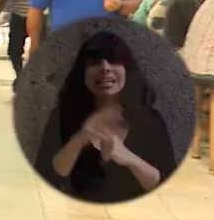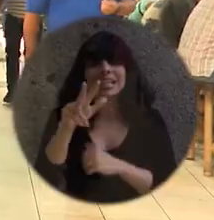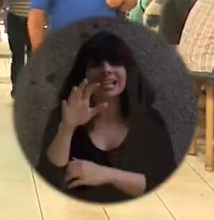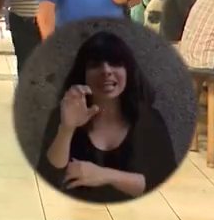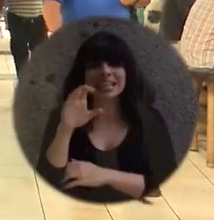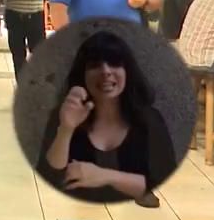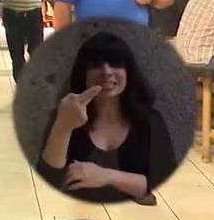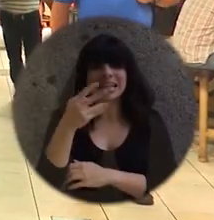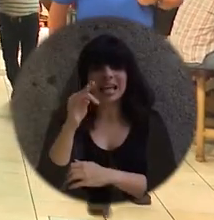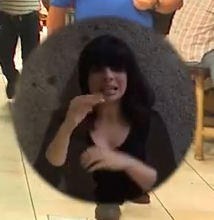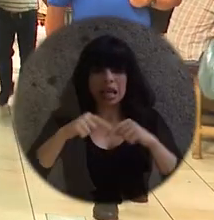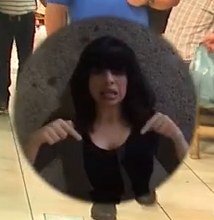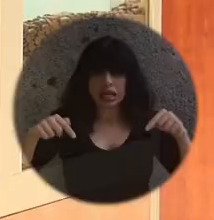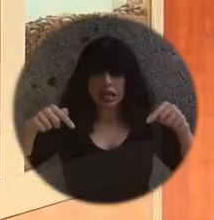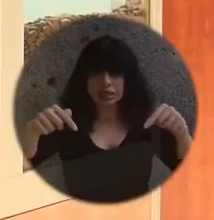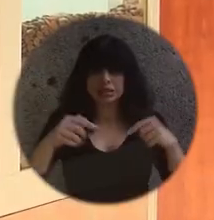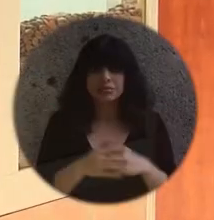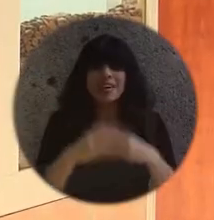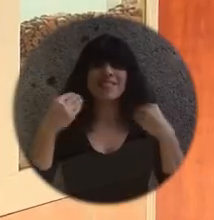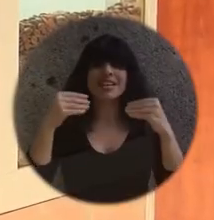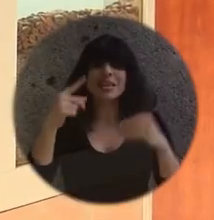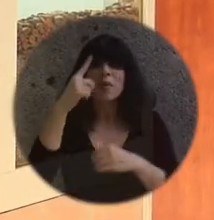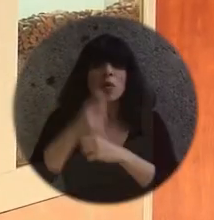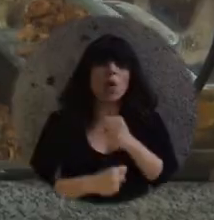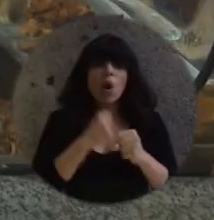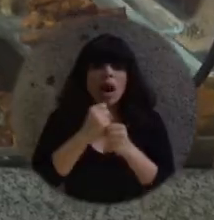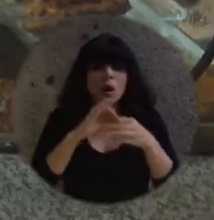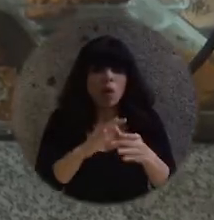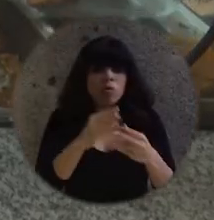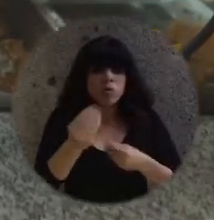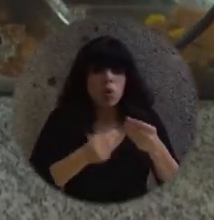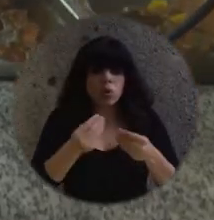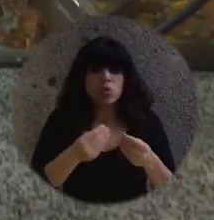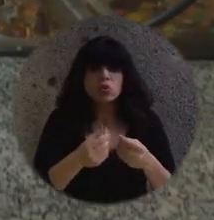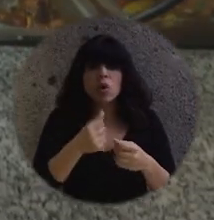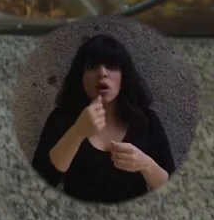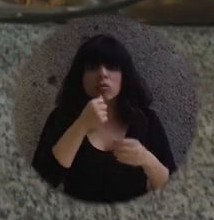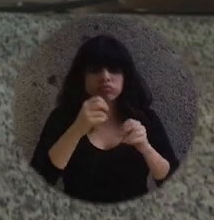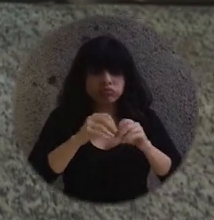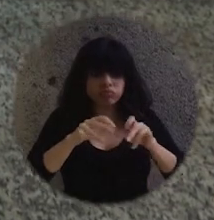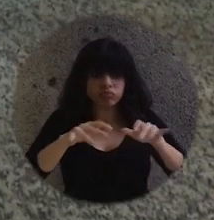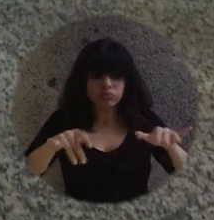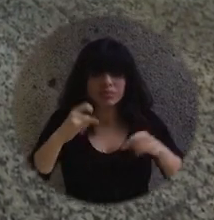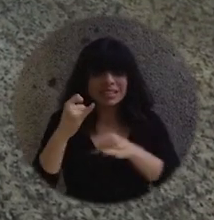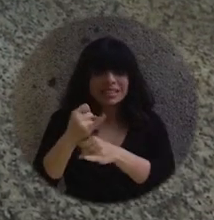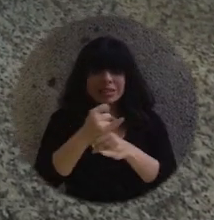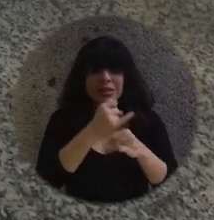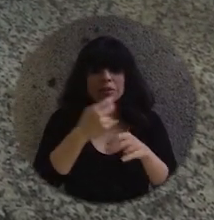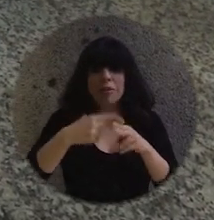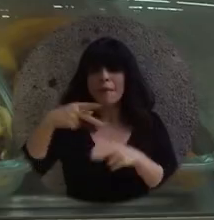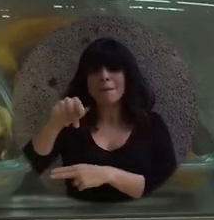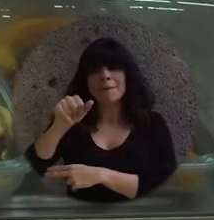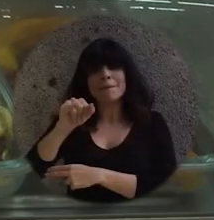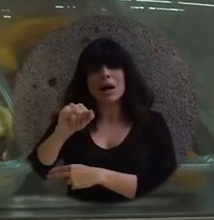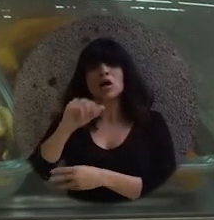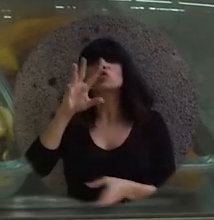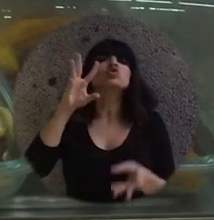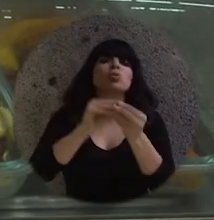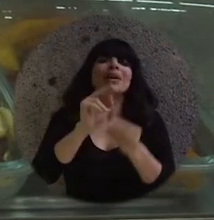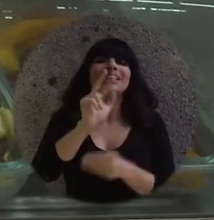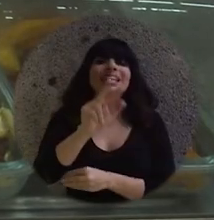hectáreas cultivables. Las ventas anuales del Programa de Abastecimiento Institucional PAI sumaron